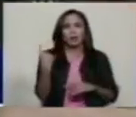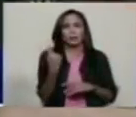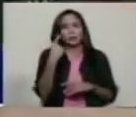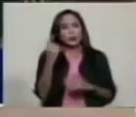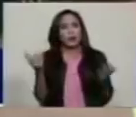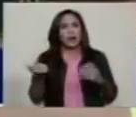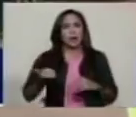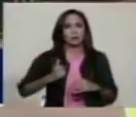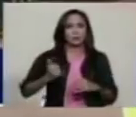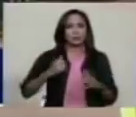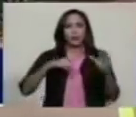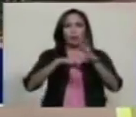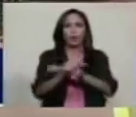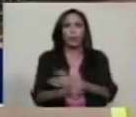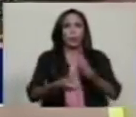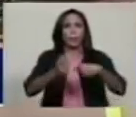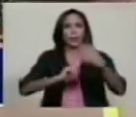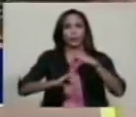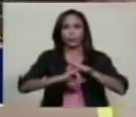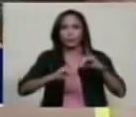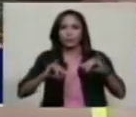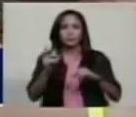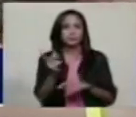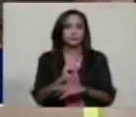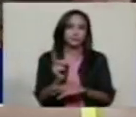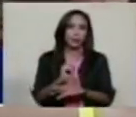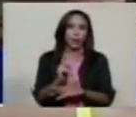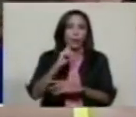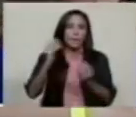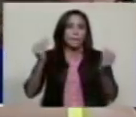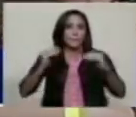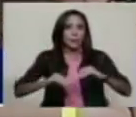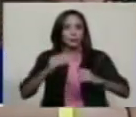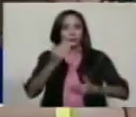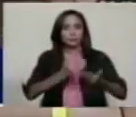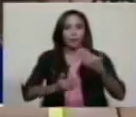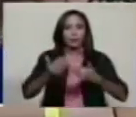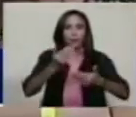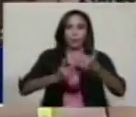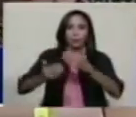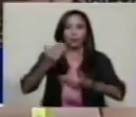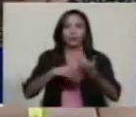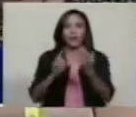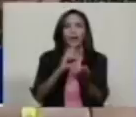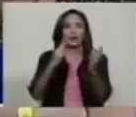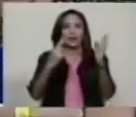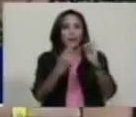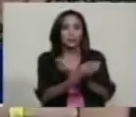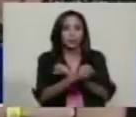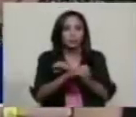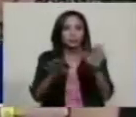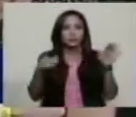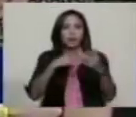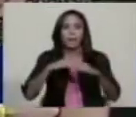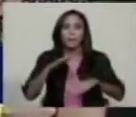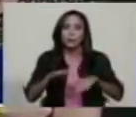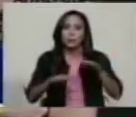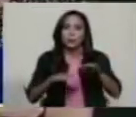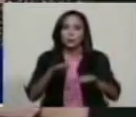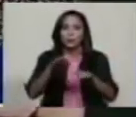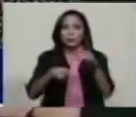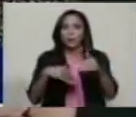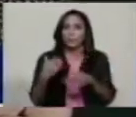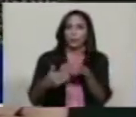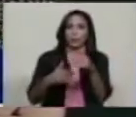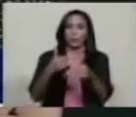simples compradores y vendedores, sino que tenemos que creer que este mercado o esta relación tenemos que construirla paso a paso. Si no la